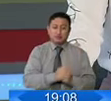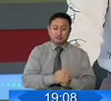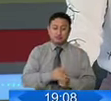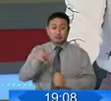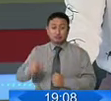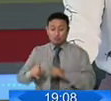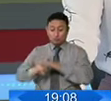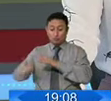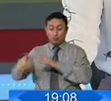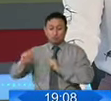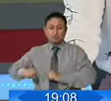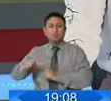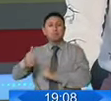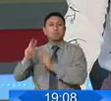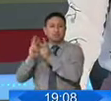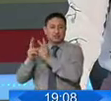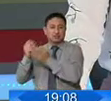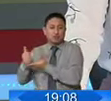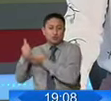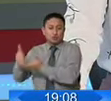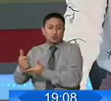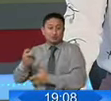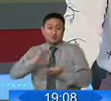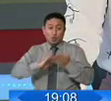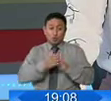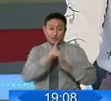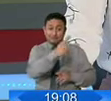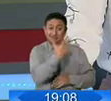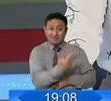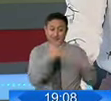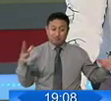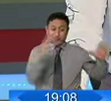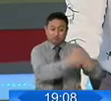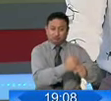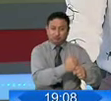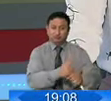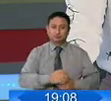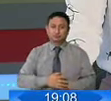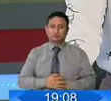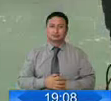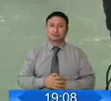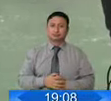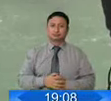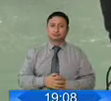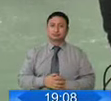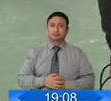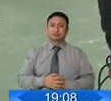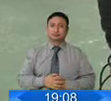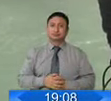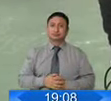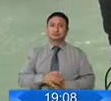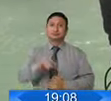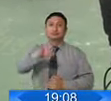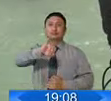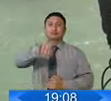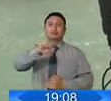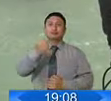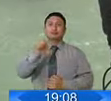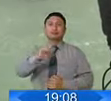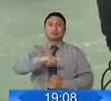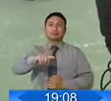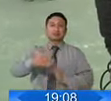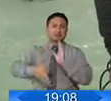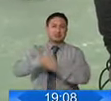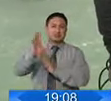Un vecino lo auxilió y la comunidad capturó a los presuntos antisociales. Don José salió a trabajar temprano,